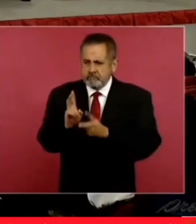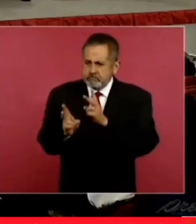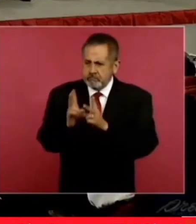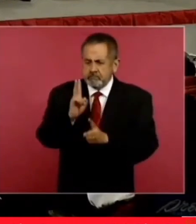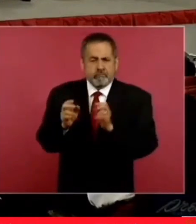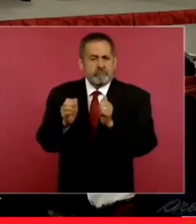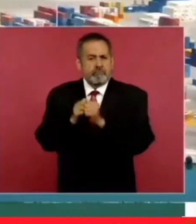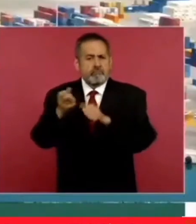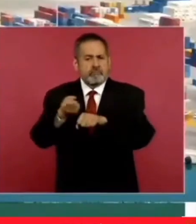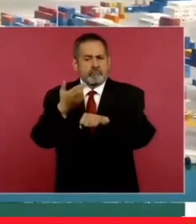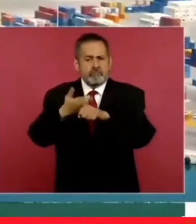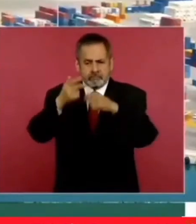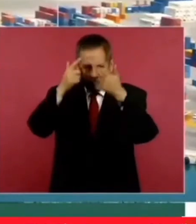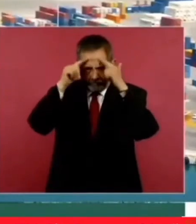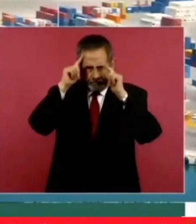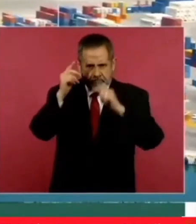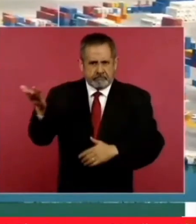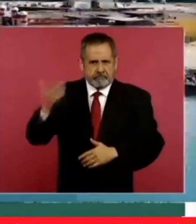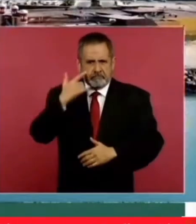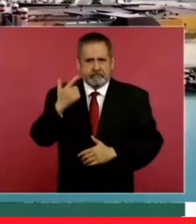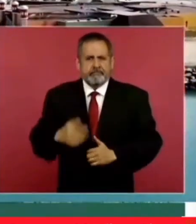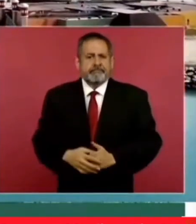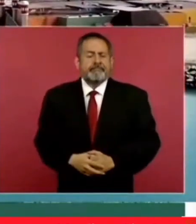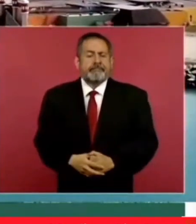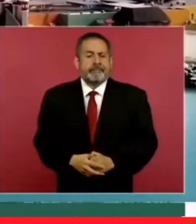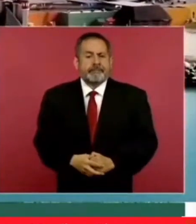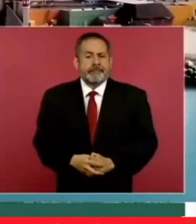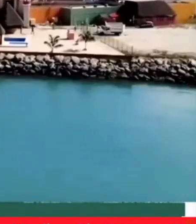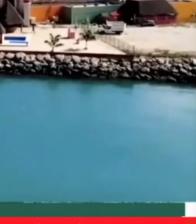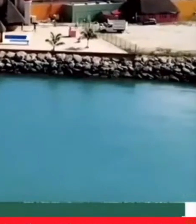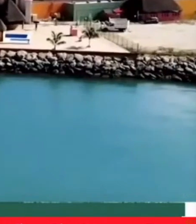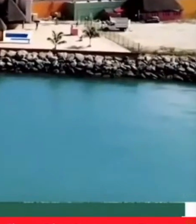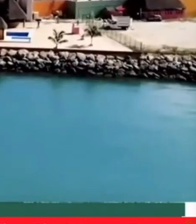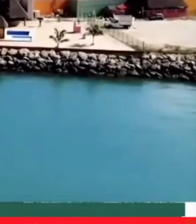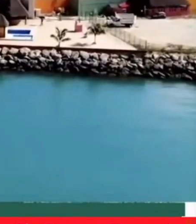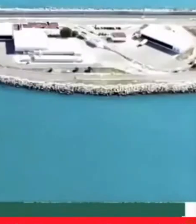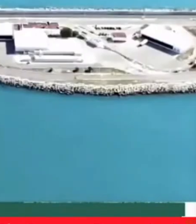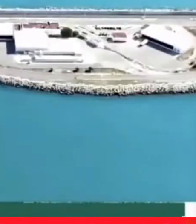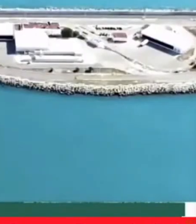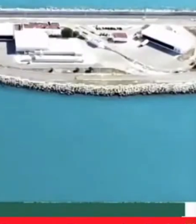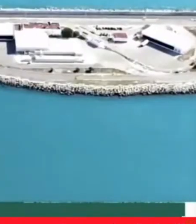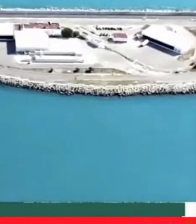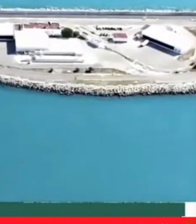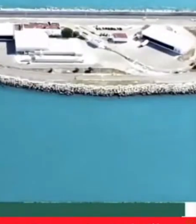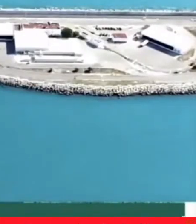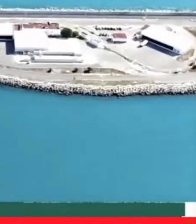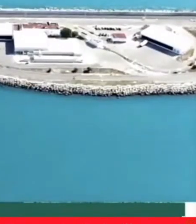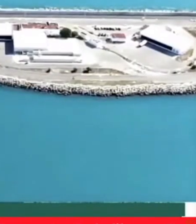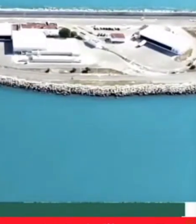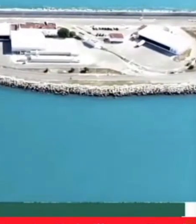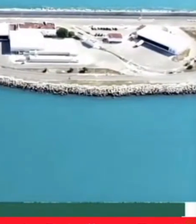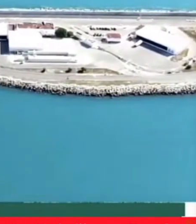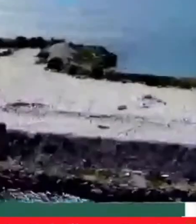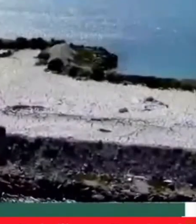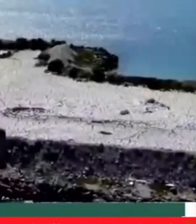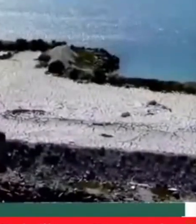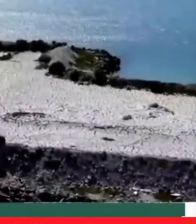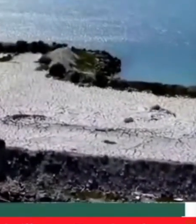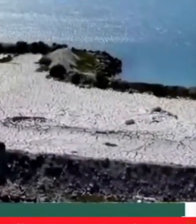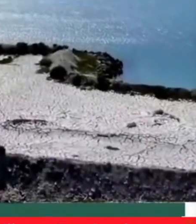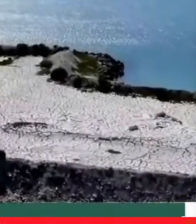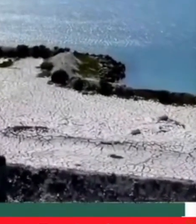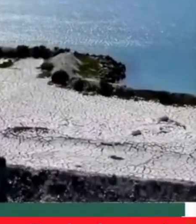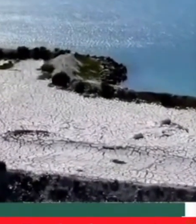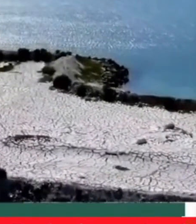ahí con el secretario de Marina y usted para iniciar ya los trabajos de la ampliación del puerto de Progreso. Queremos iniciar estos trabajos ya a finales de